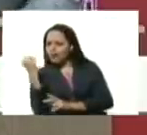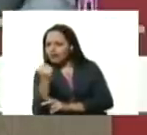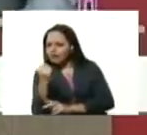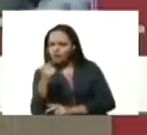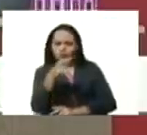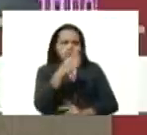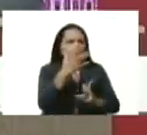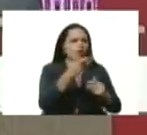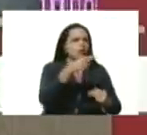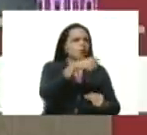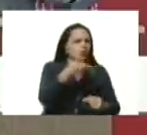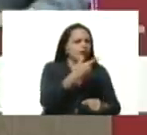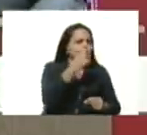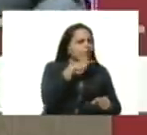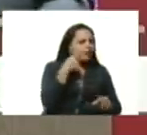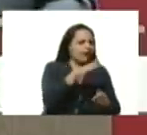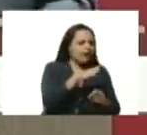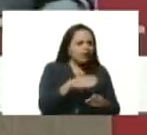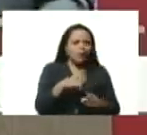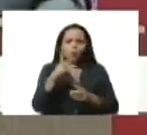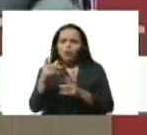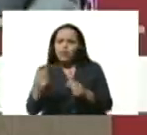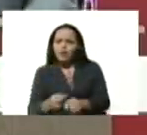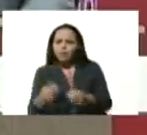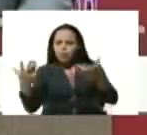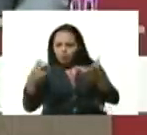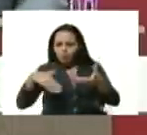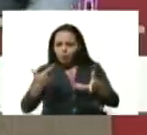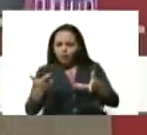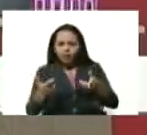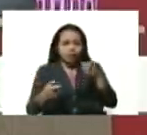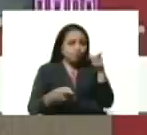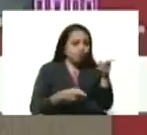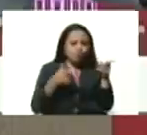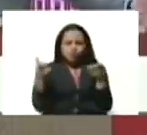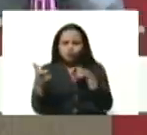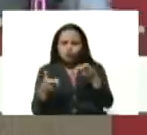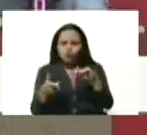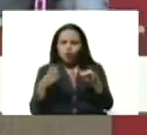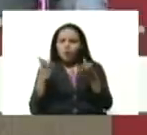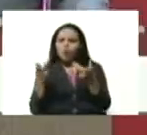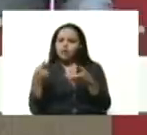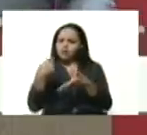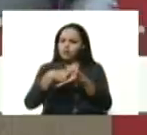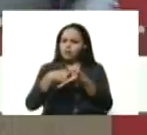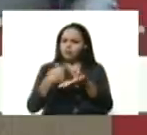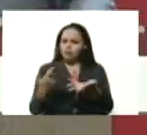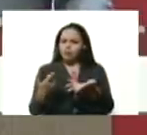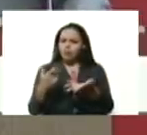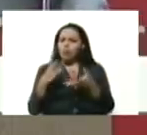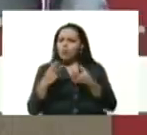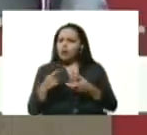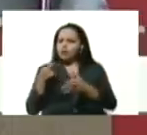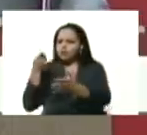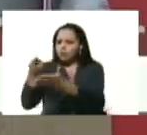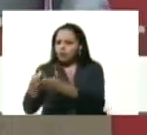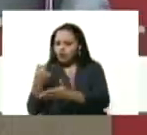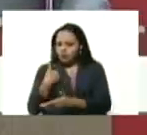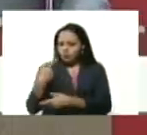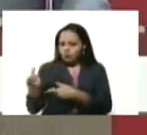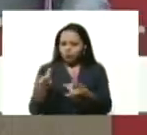gente puedes matar tú? ¿Cuántas bombas puedes poner tú? ¿Cuántas bombas puedes poner tú? ¿Y cuánto me vas a cobrar por cada una de